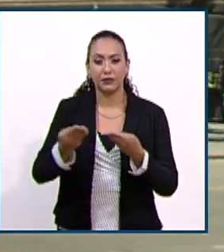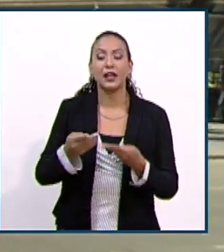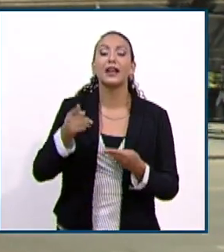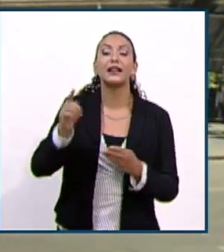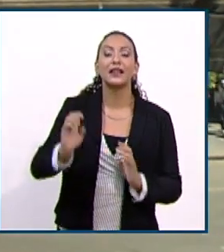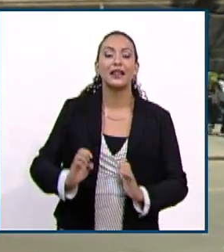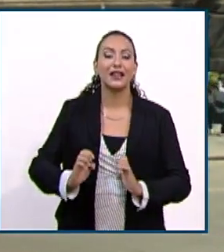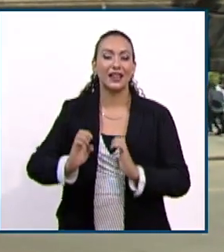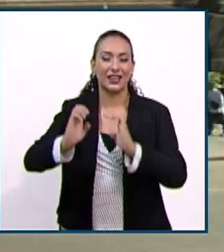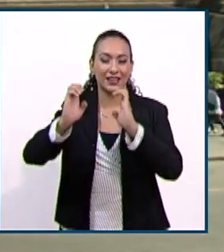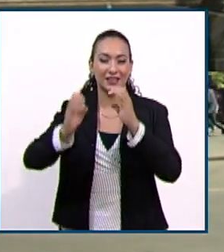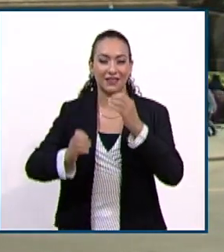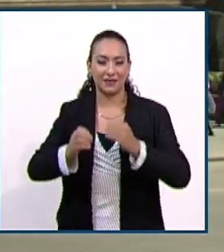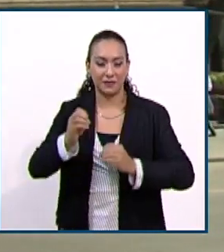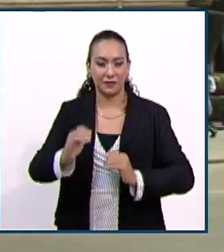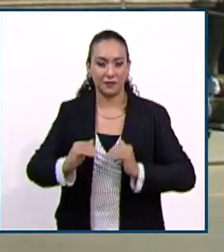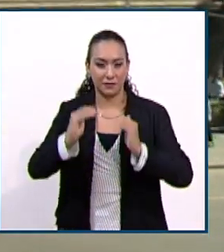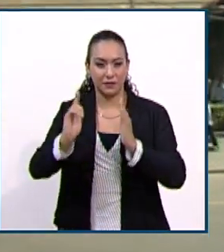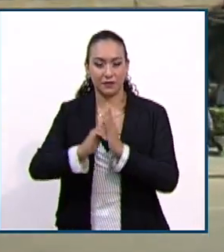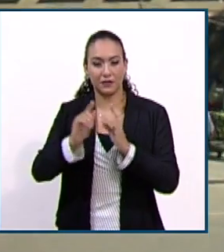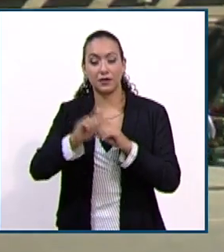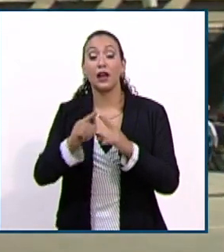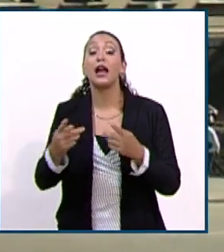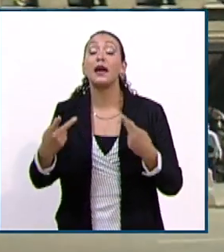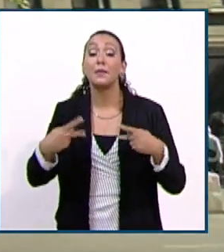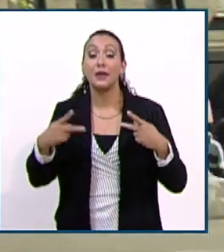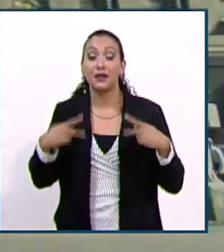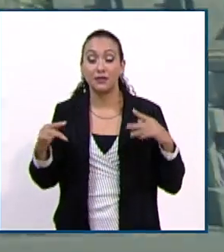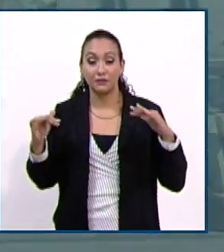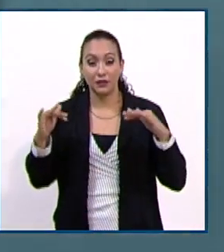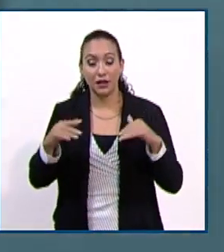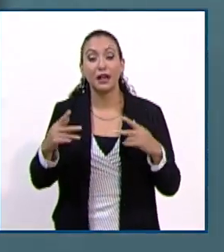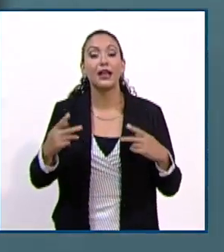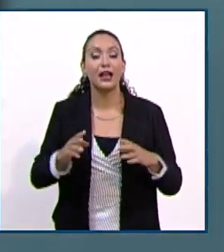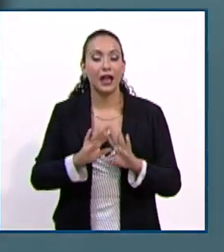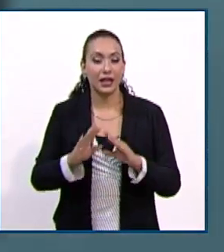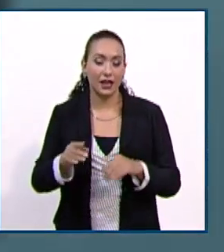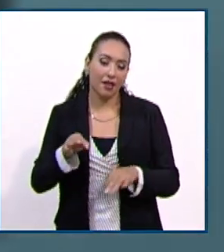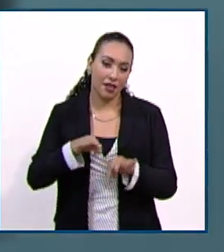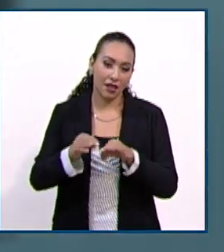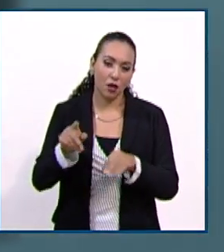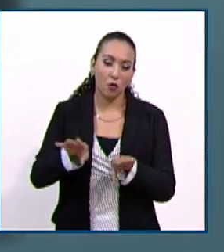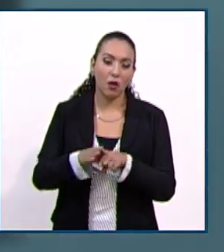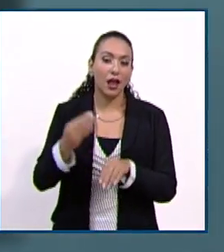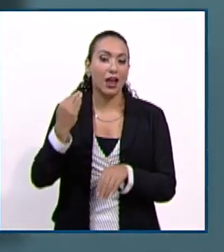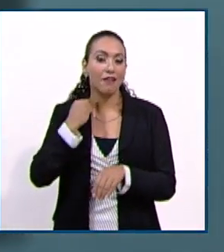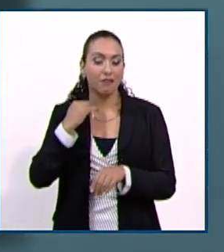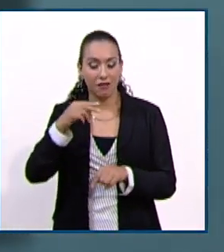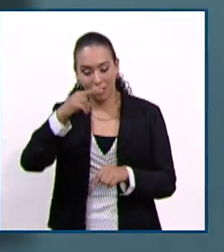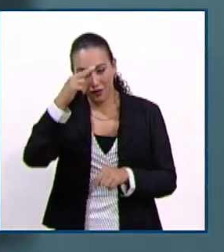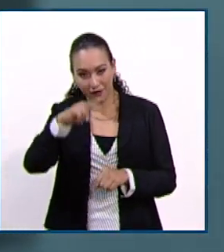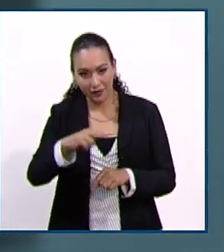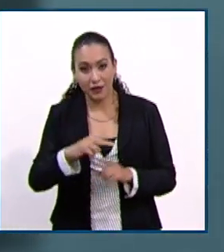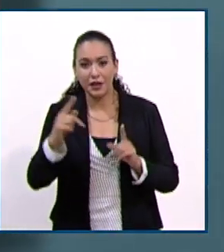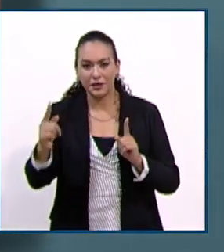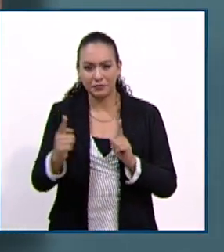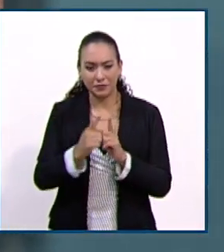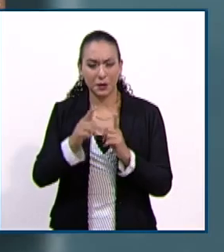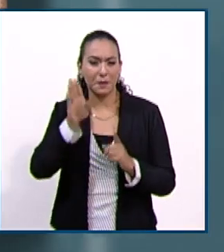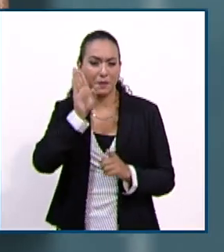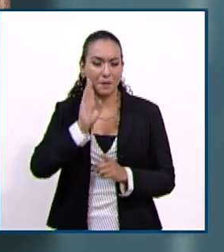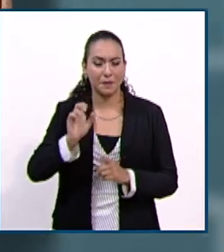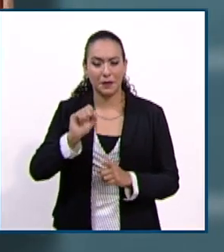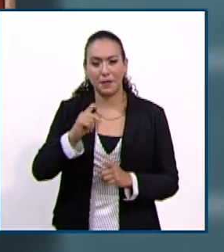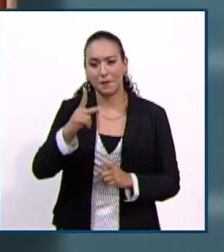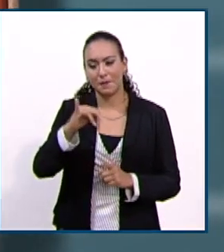sede del máximo tribunal a representantes del Consejo General de la Abogacía Mexicana. Durante el encuentro, la ministra